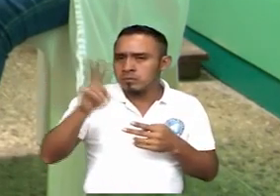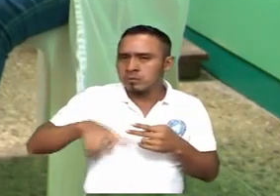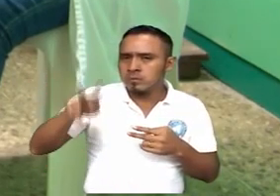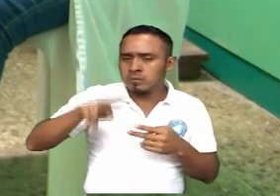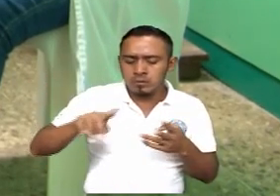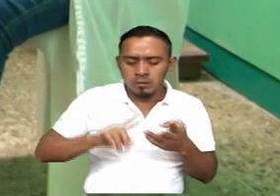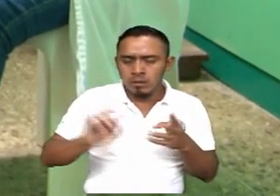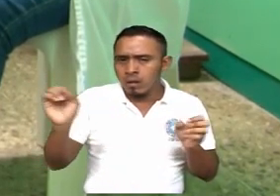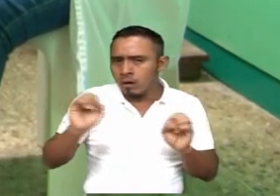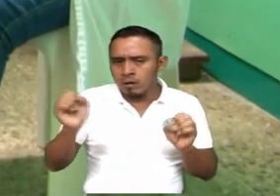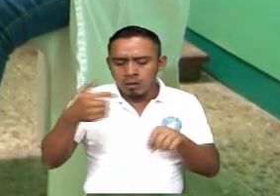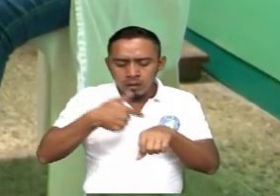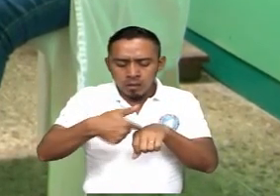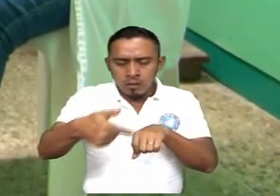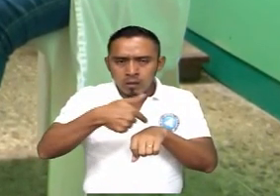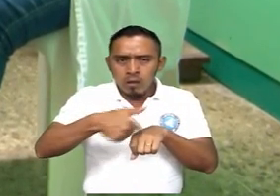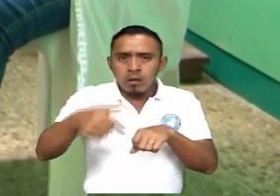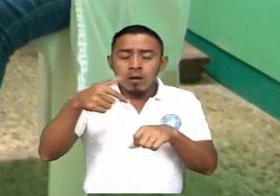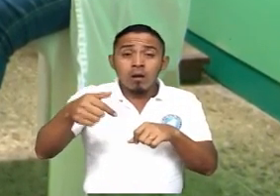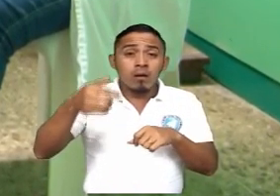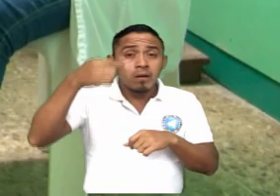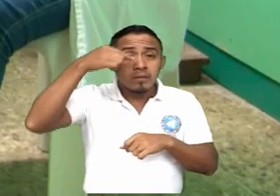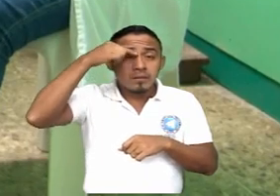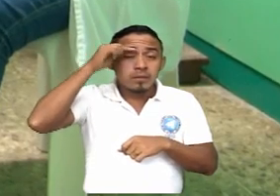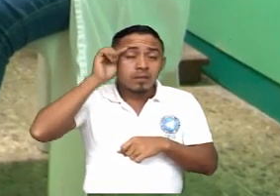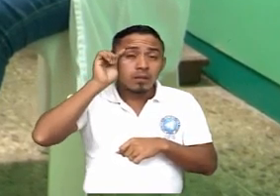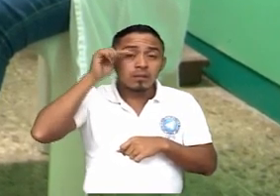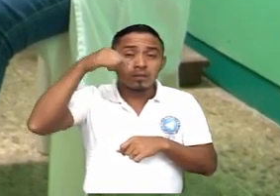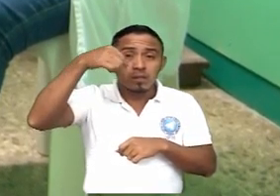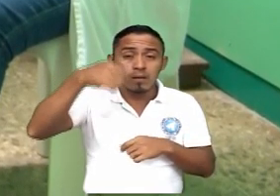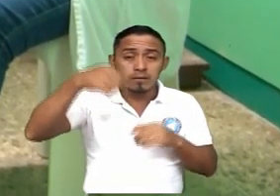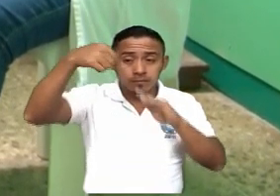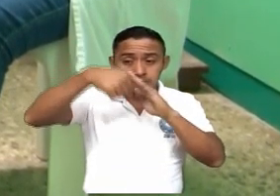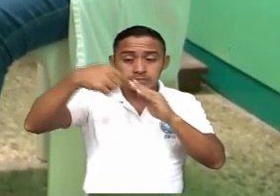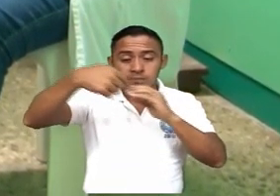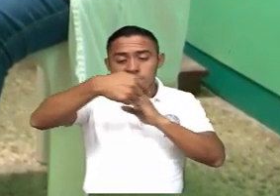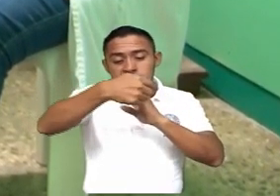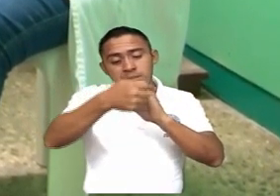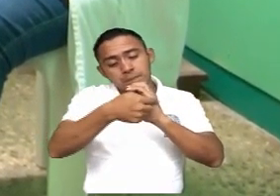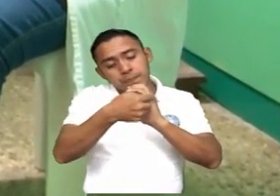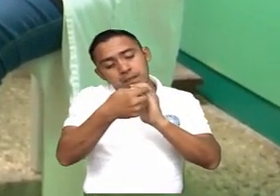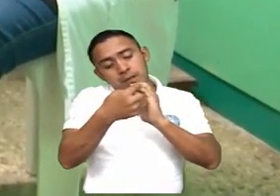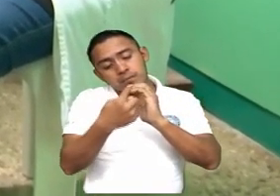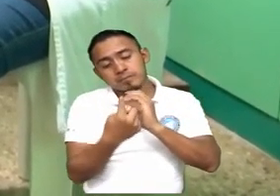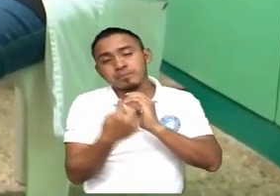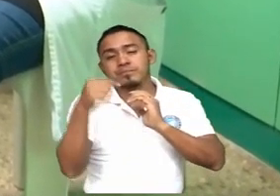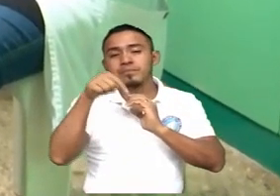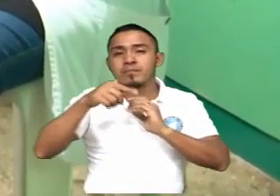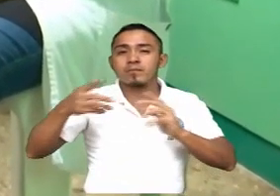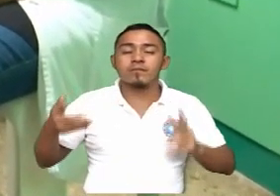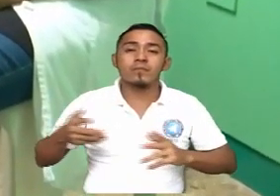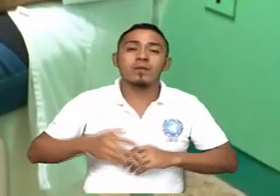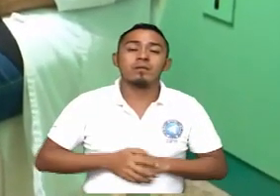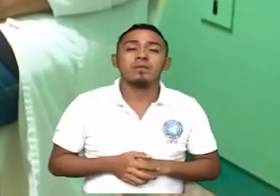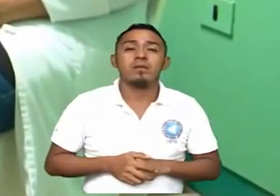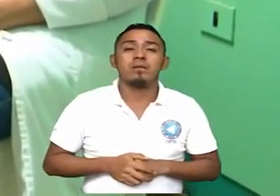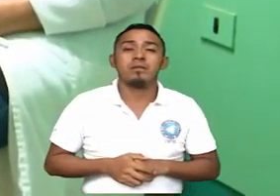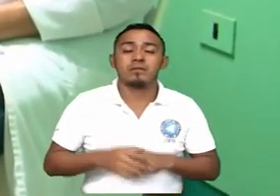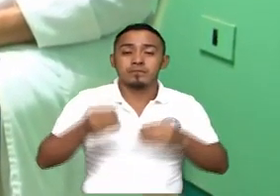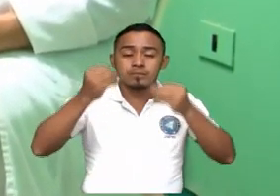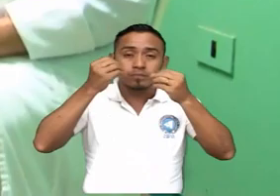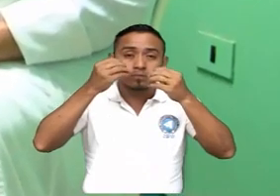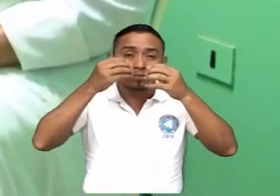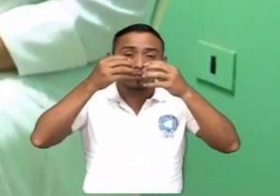gris, que eso hace que la córnea se opaque. Y también lo que es la inflamación